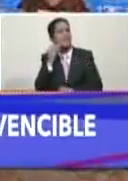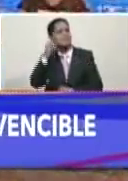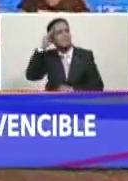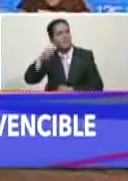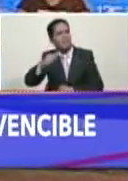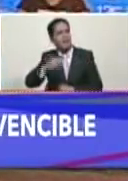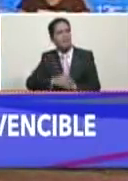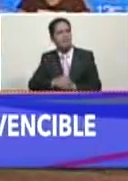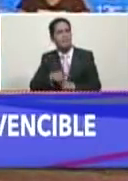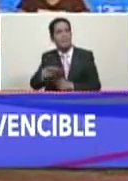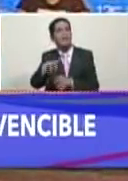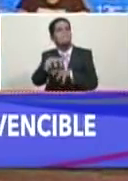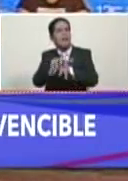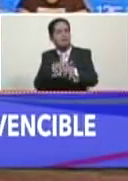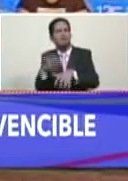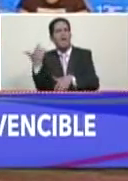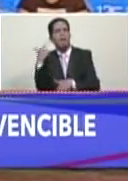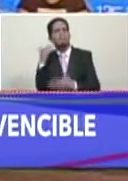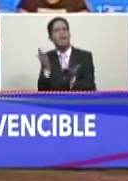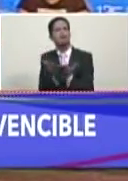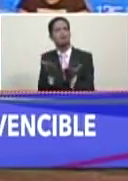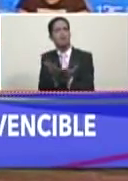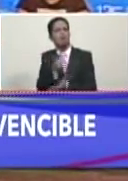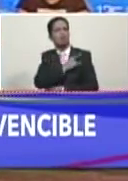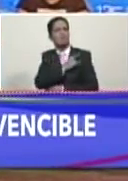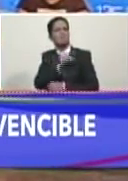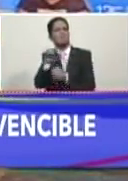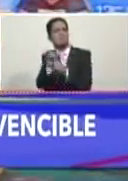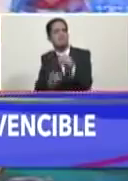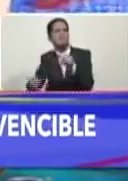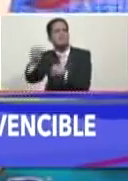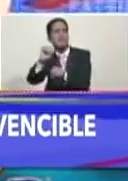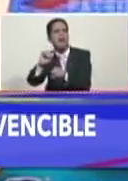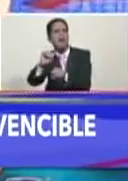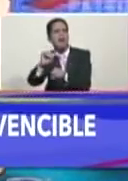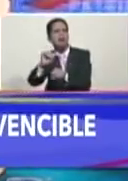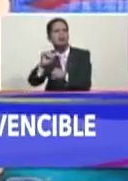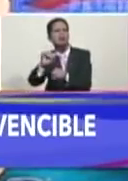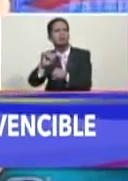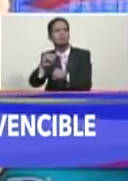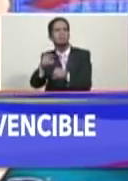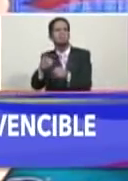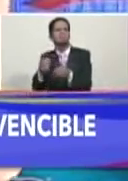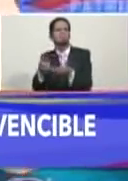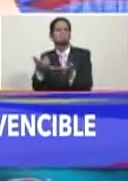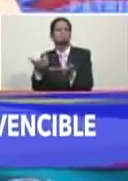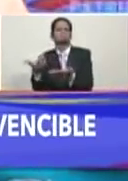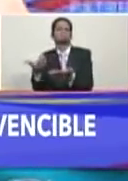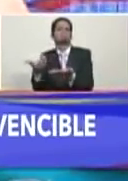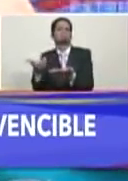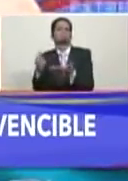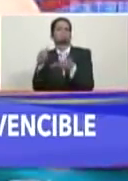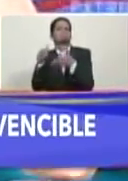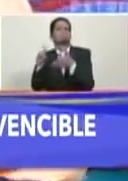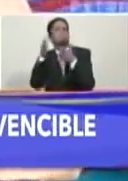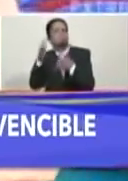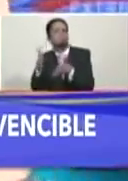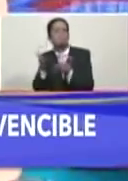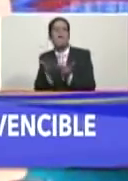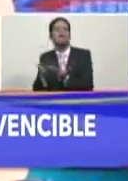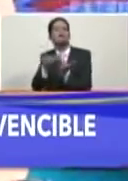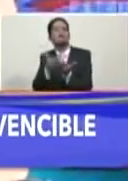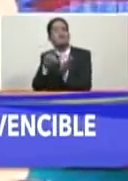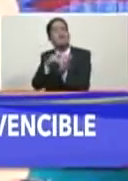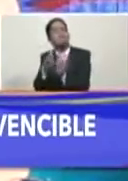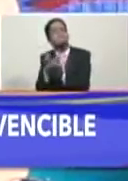Muchos de ellos eran seminaristas que se dedicaban a la fe, a la oración, al rezo, al estudio de la